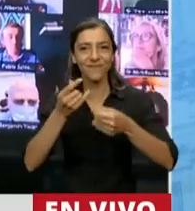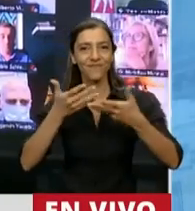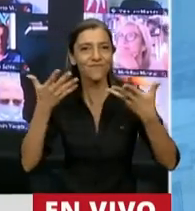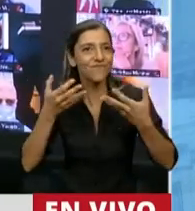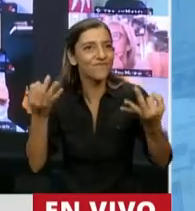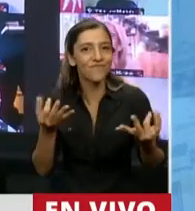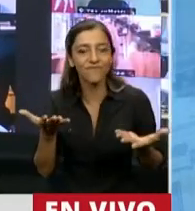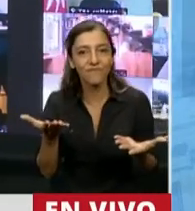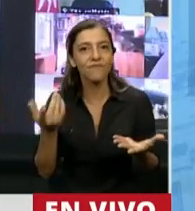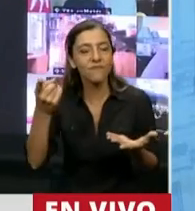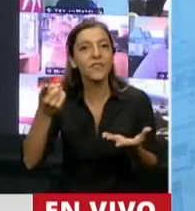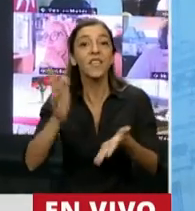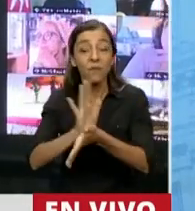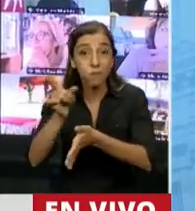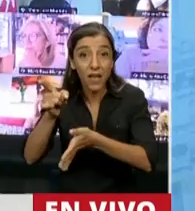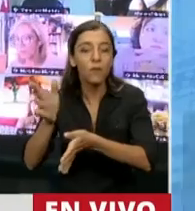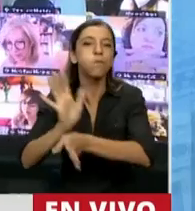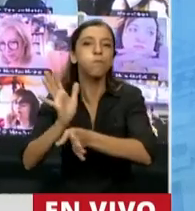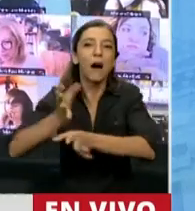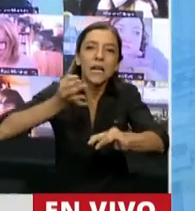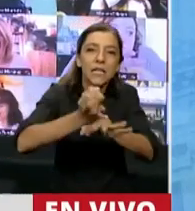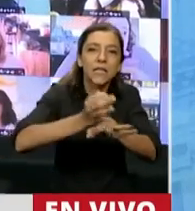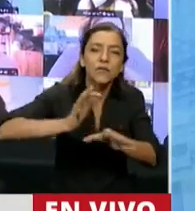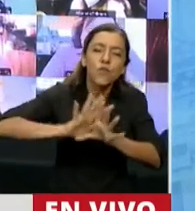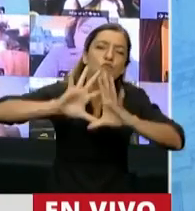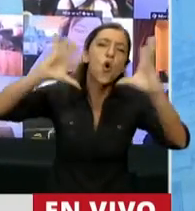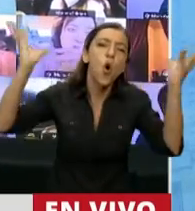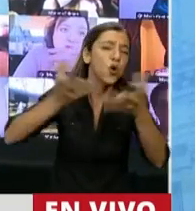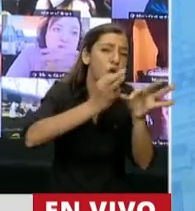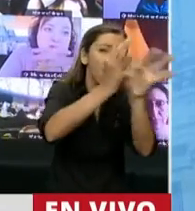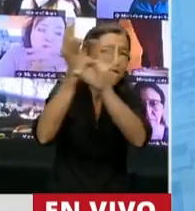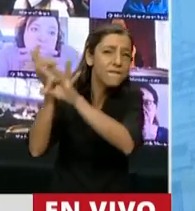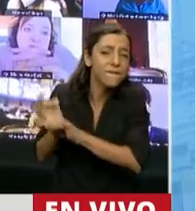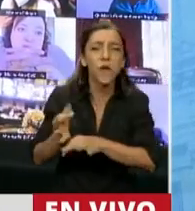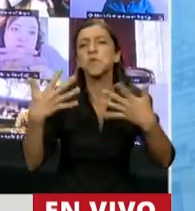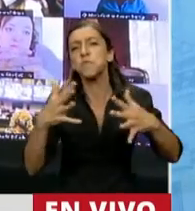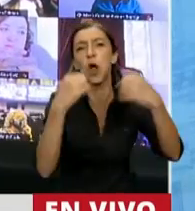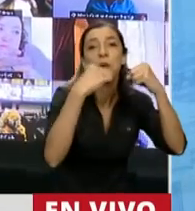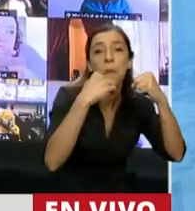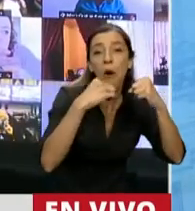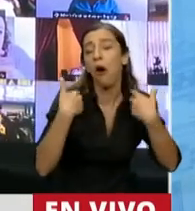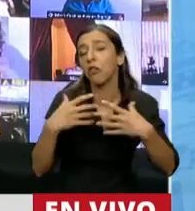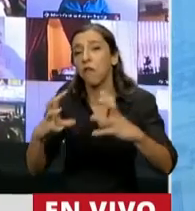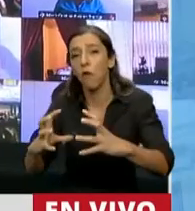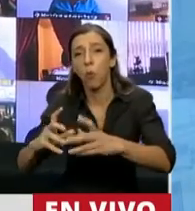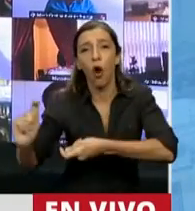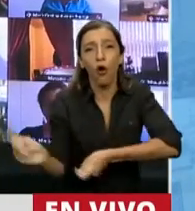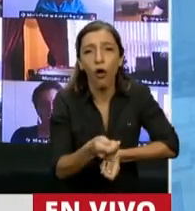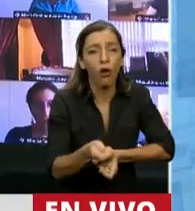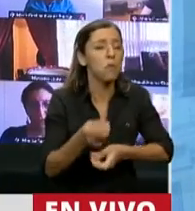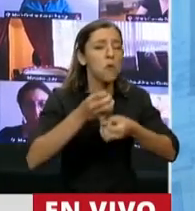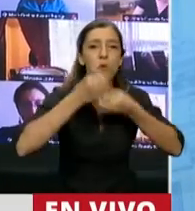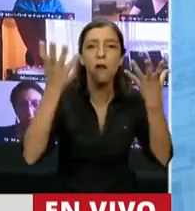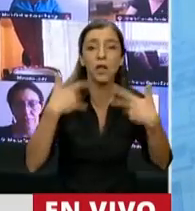a miles y miles de personas a lo largo de todo el mundo. Practicaron el fútbol, el hockey, cualquier deporte colectivo